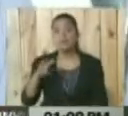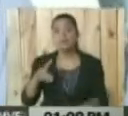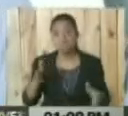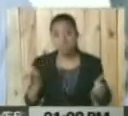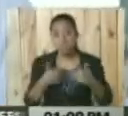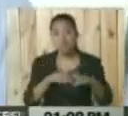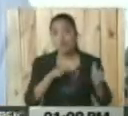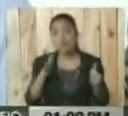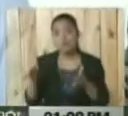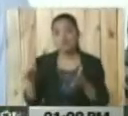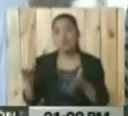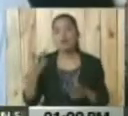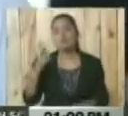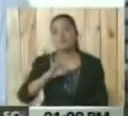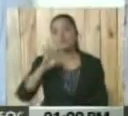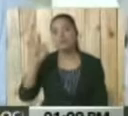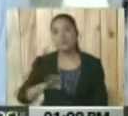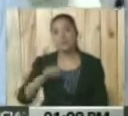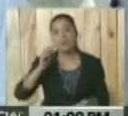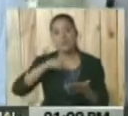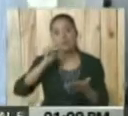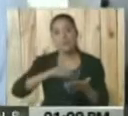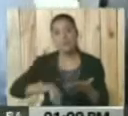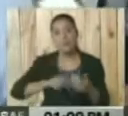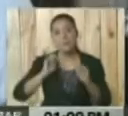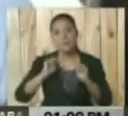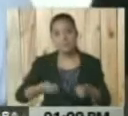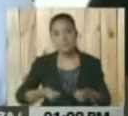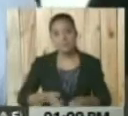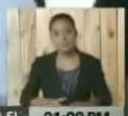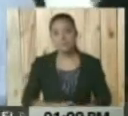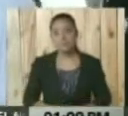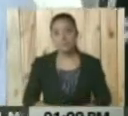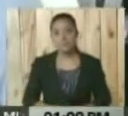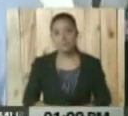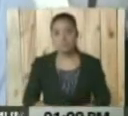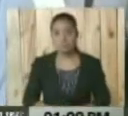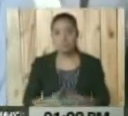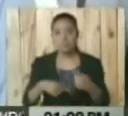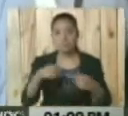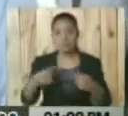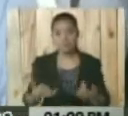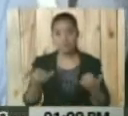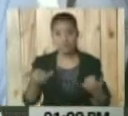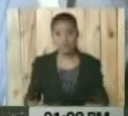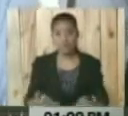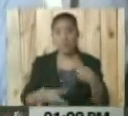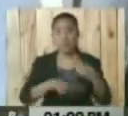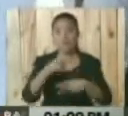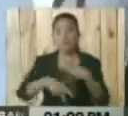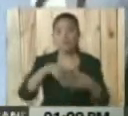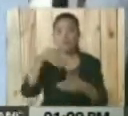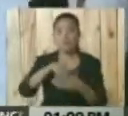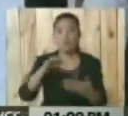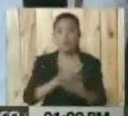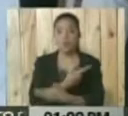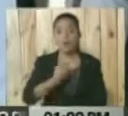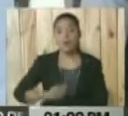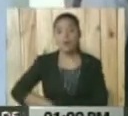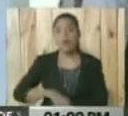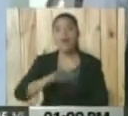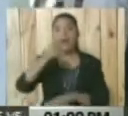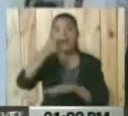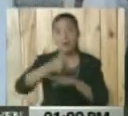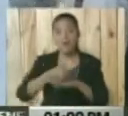para la recolección del 20% de las rúbricas para activar, para adelantar un eventual proceso revocatorio. El jefe de la